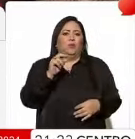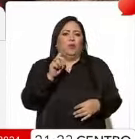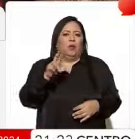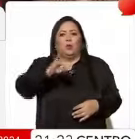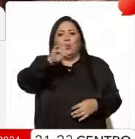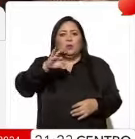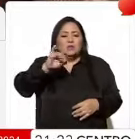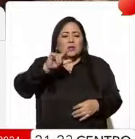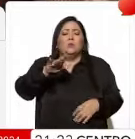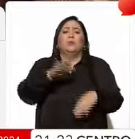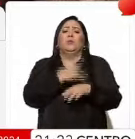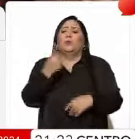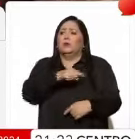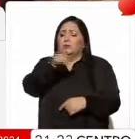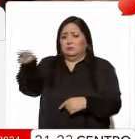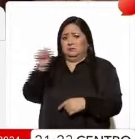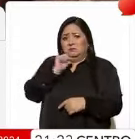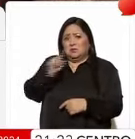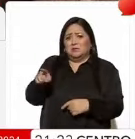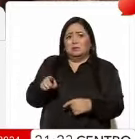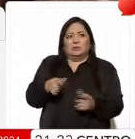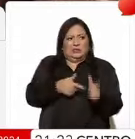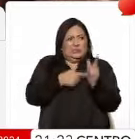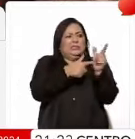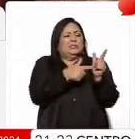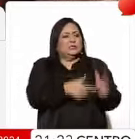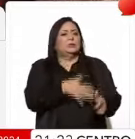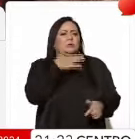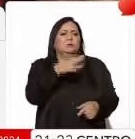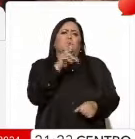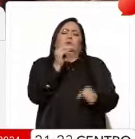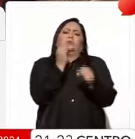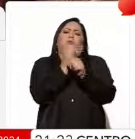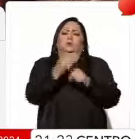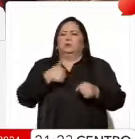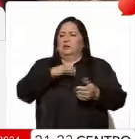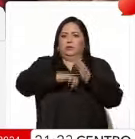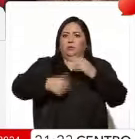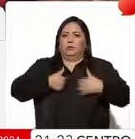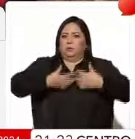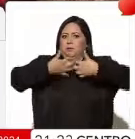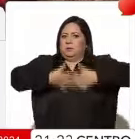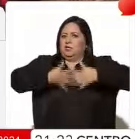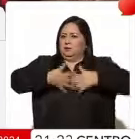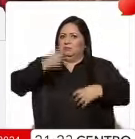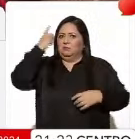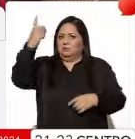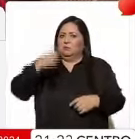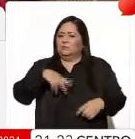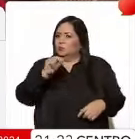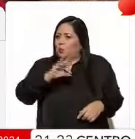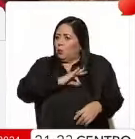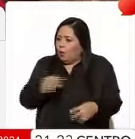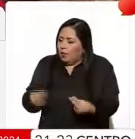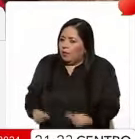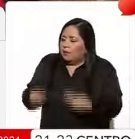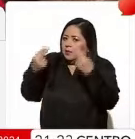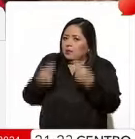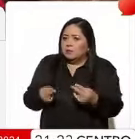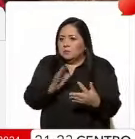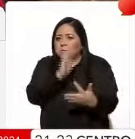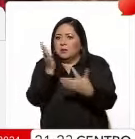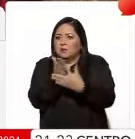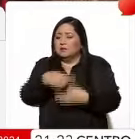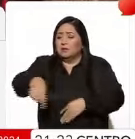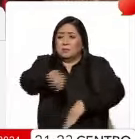Poder Judicial, porque ellos contribuyeron a la corrupción. No es posible, yo soy empresario, no hay manera de que un negocio, la mitad de